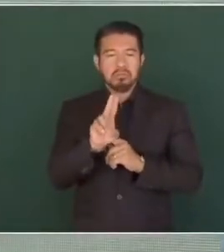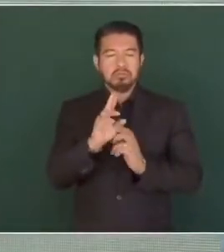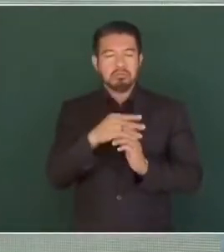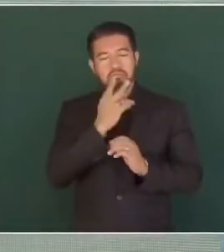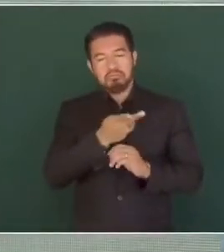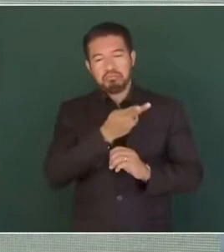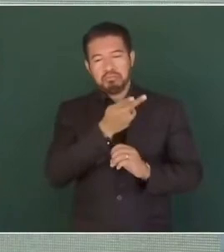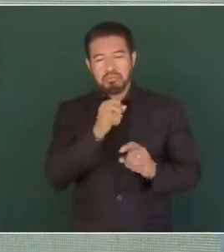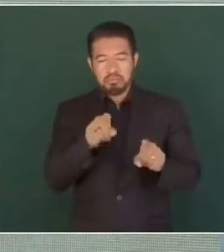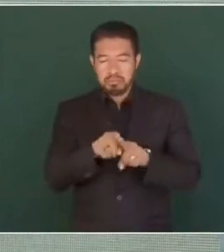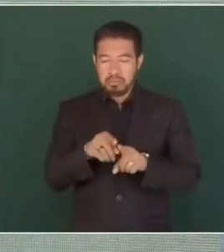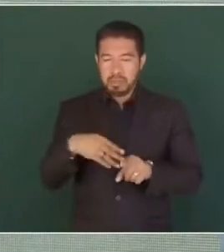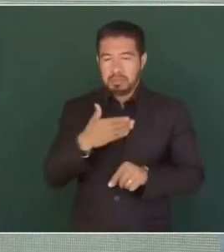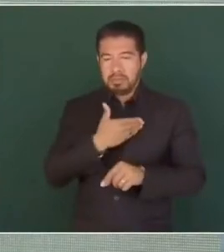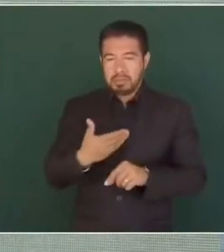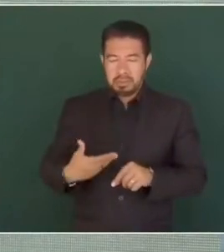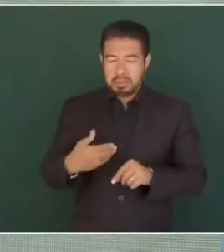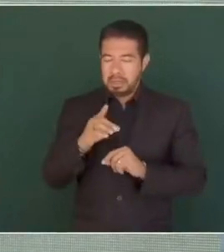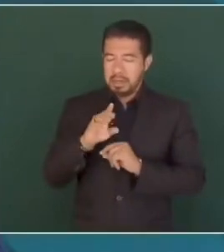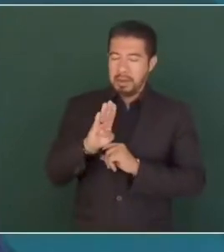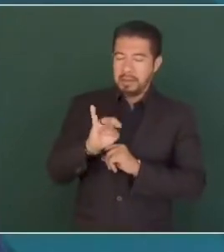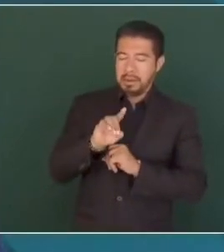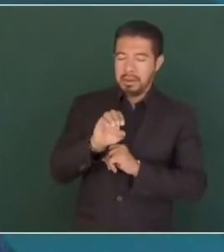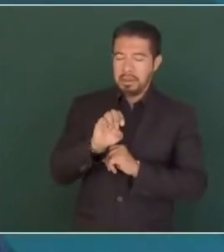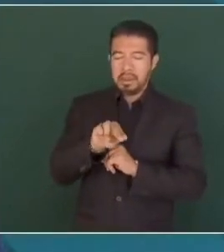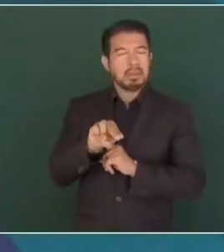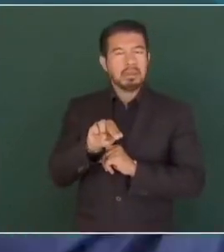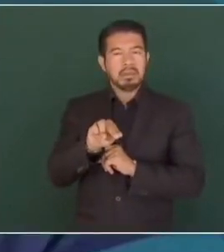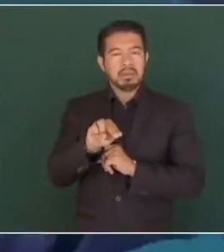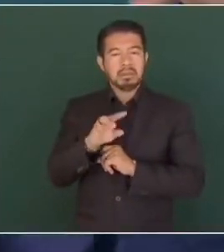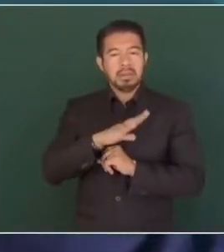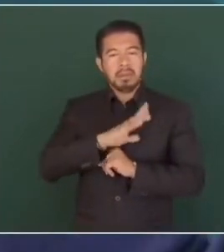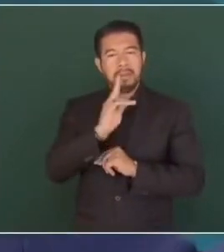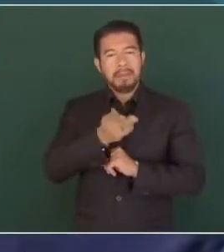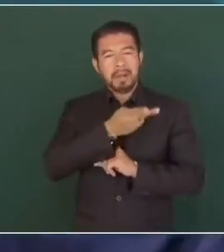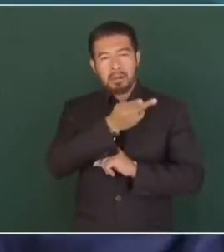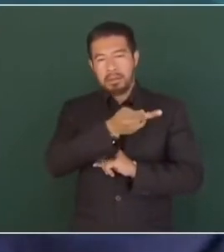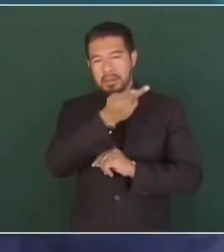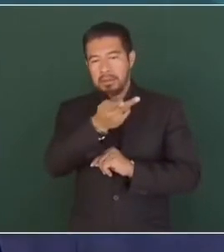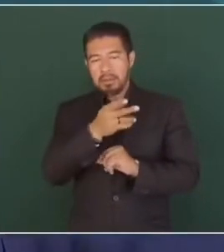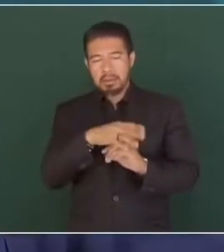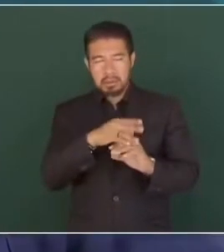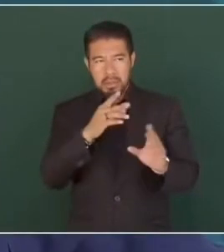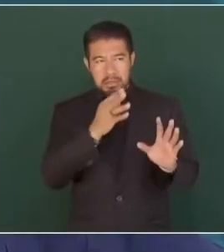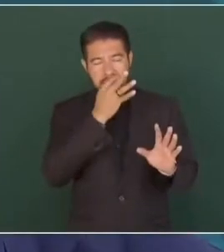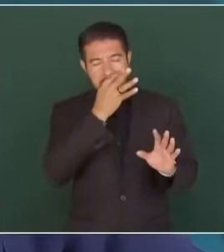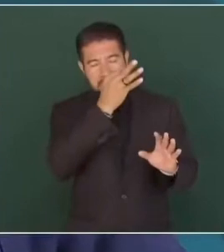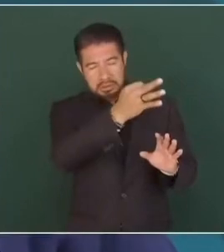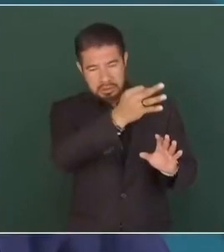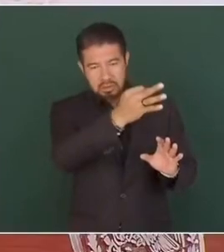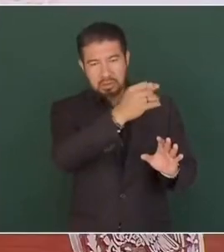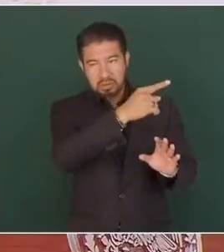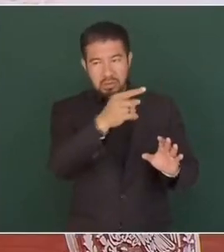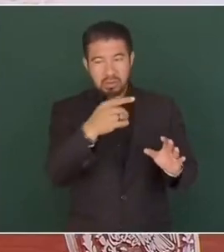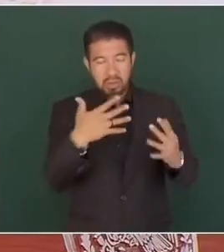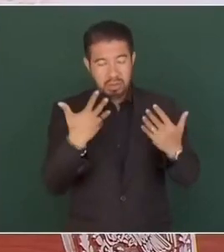y al presidente Biden, con todo respeto, que se entienda